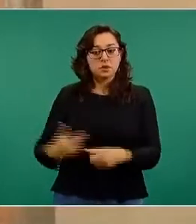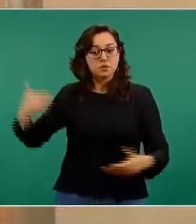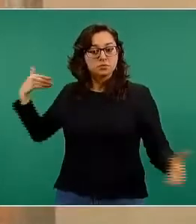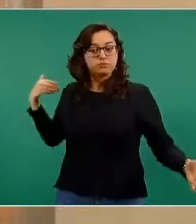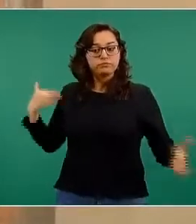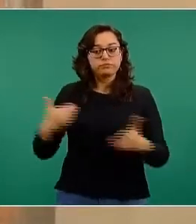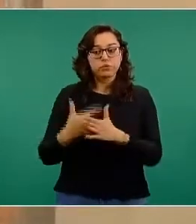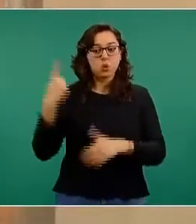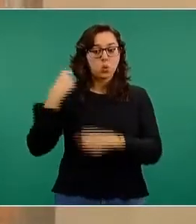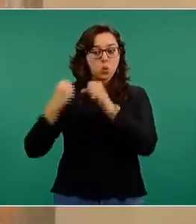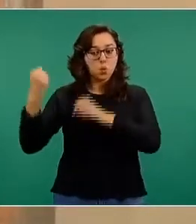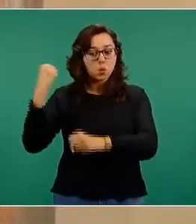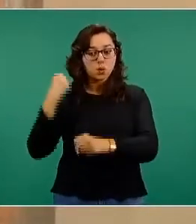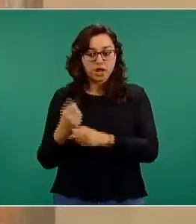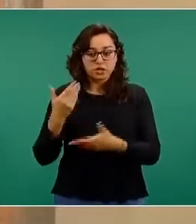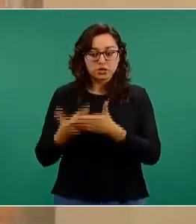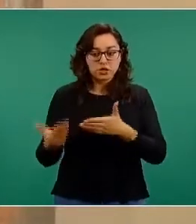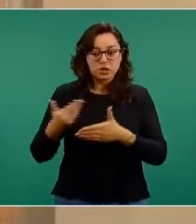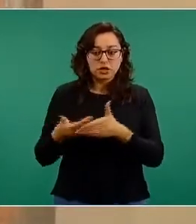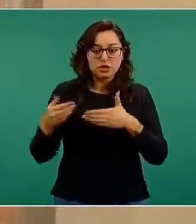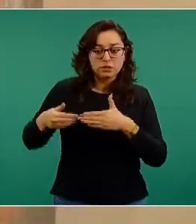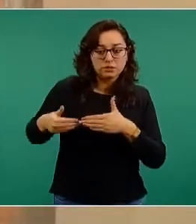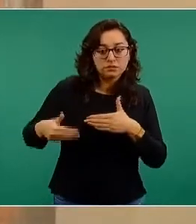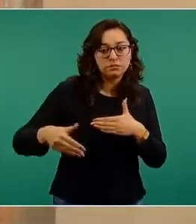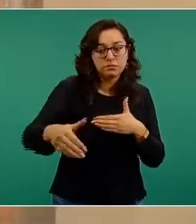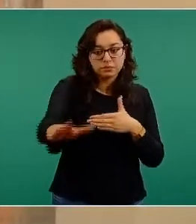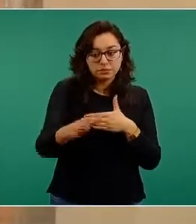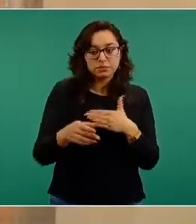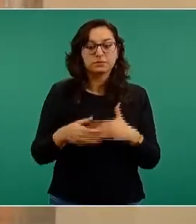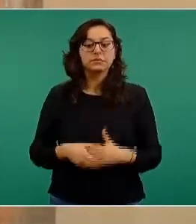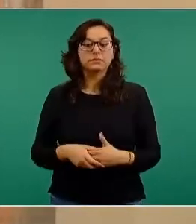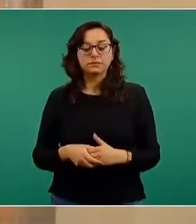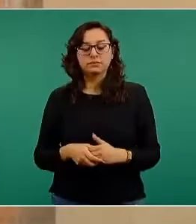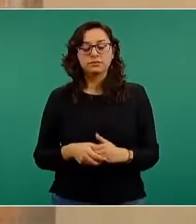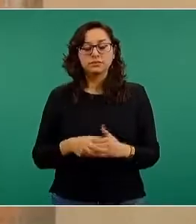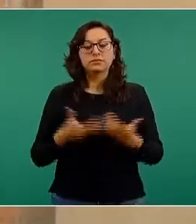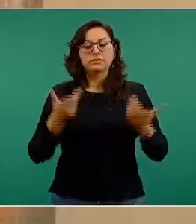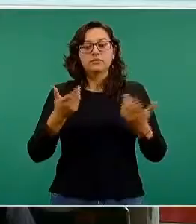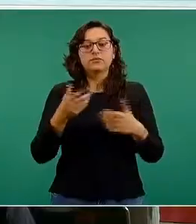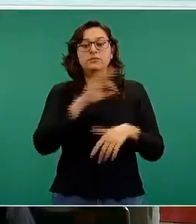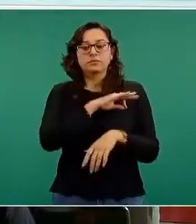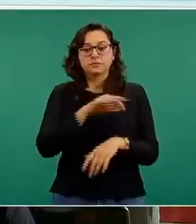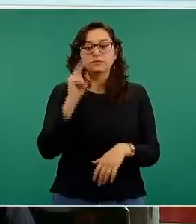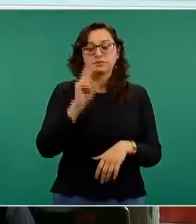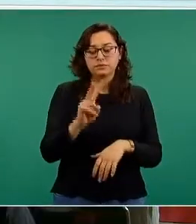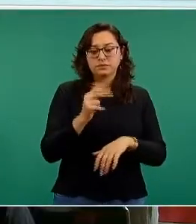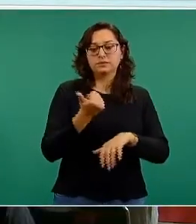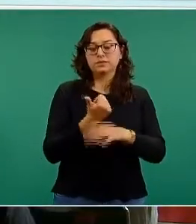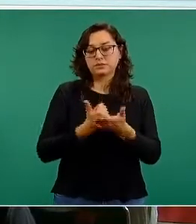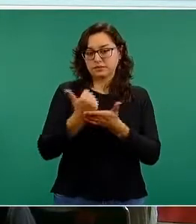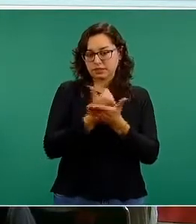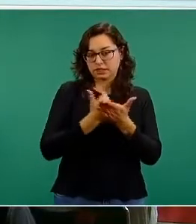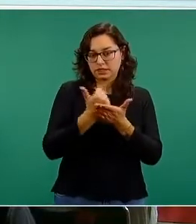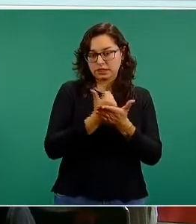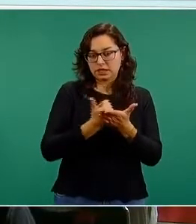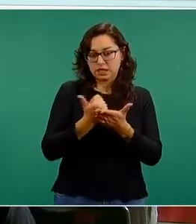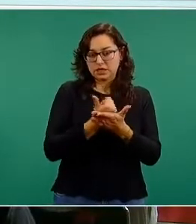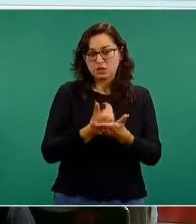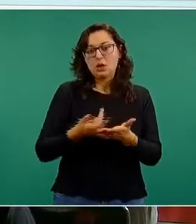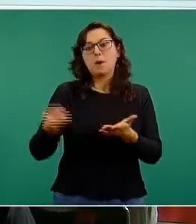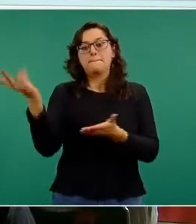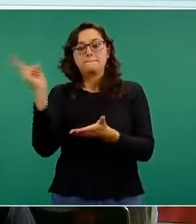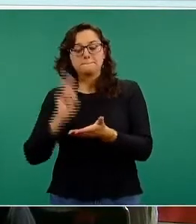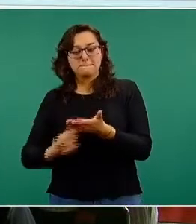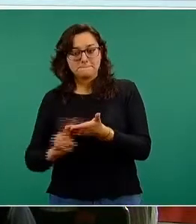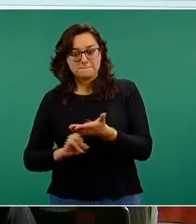de la epidemia. Y también está en azul, en verde están cómo es la tendencia